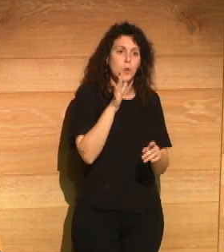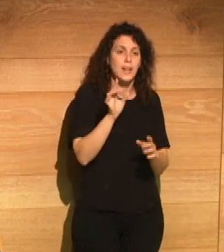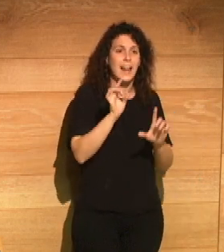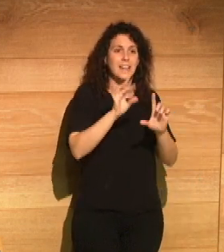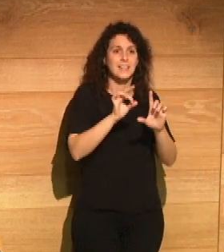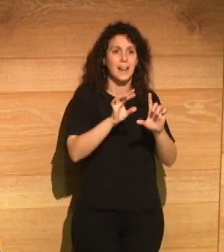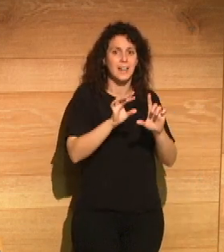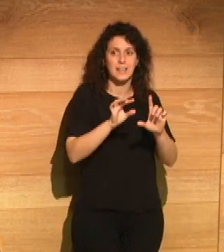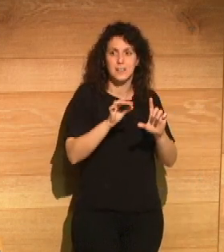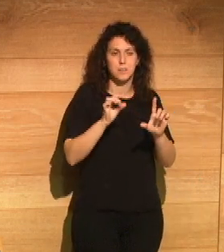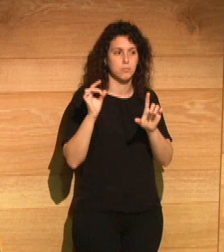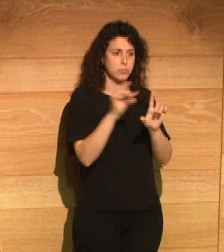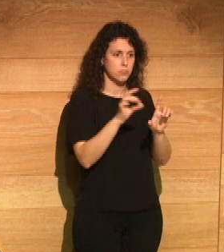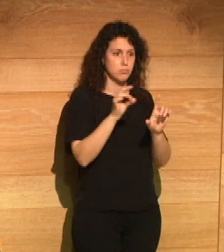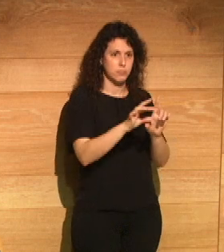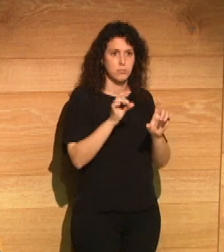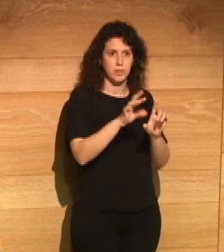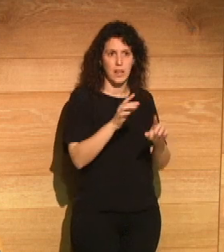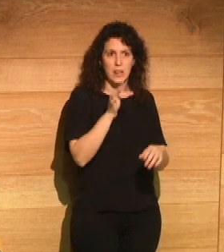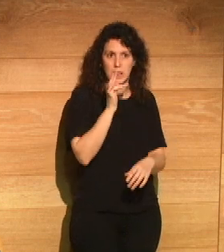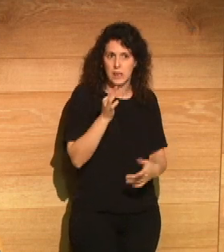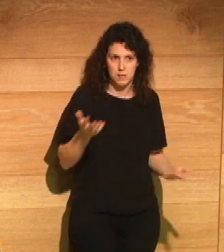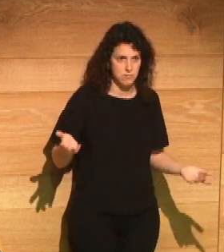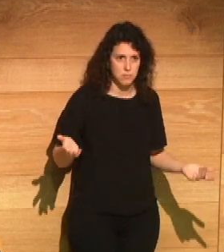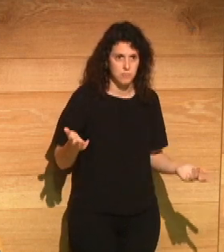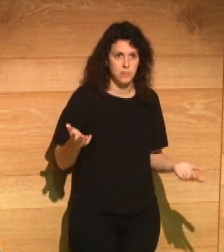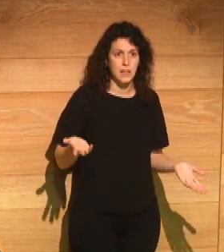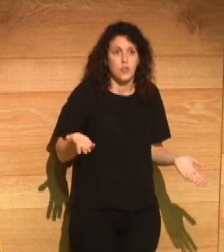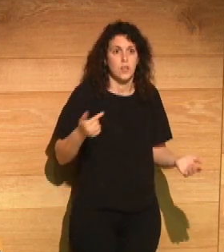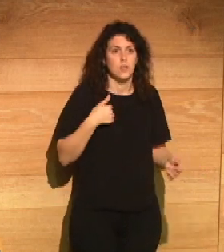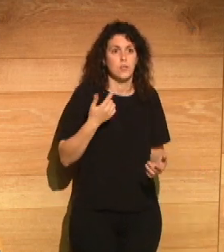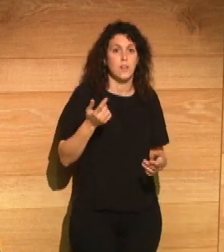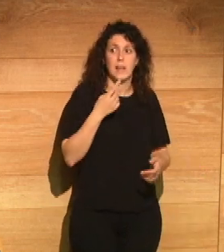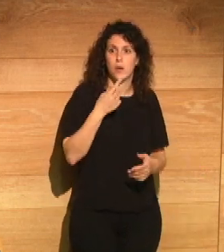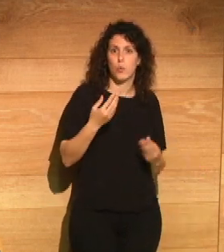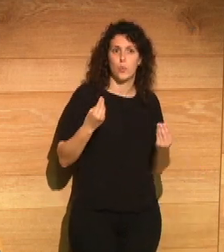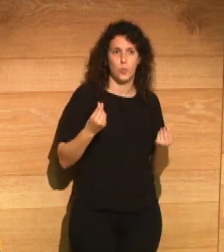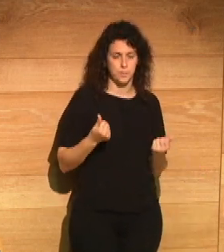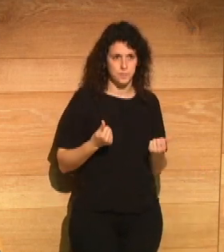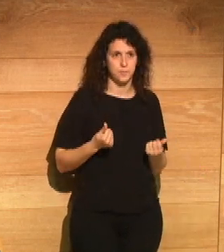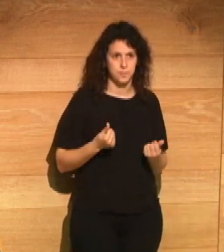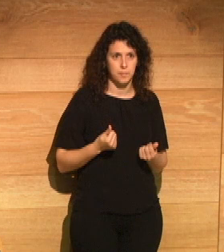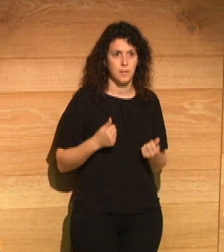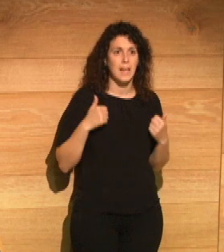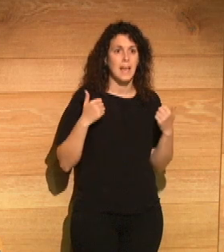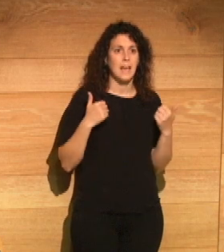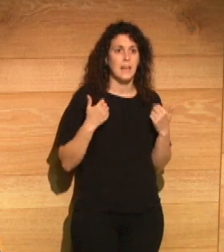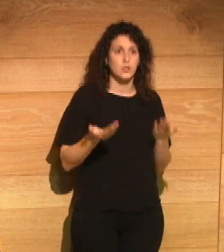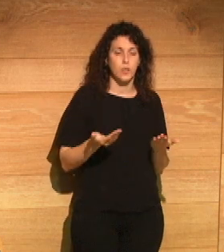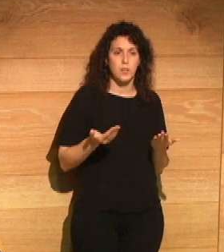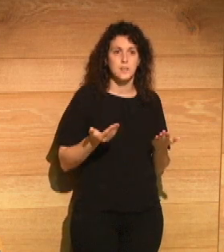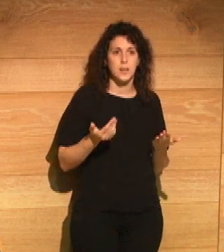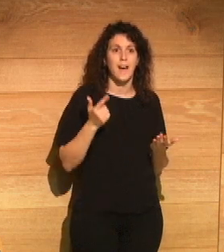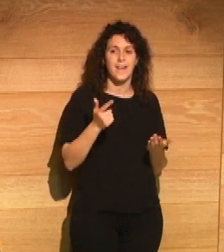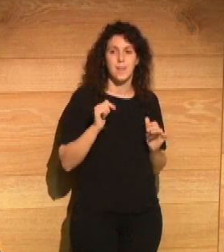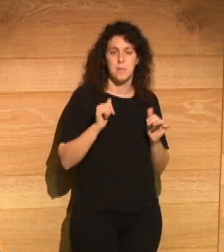llegar, y las cartas no habían dejado de llevar, sino que mi abuelo las ocultó, y yo ahí también dije, Y entonces ahí empezó,